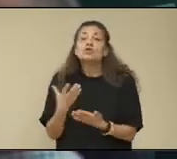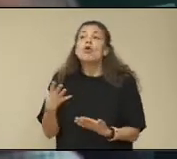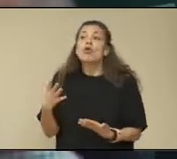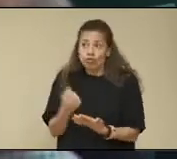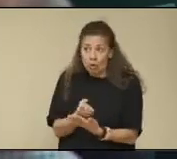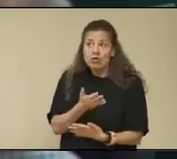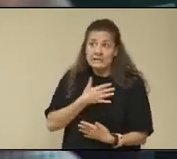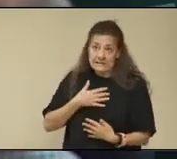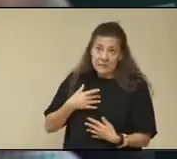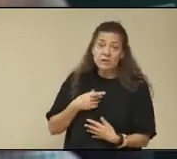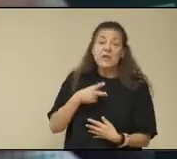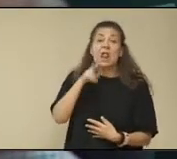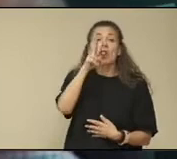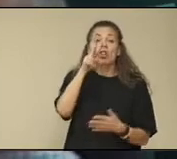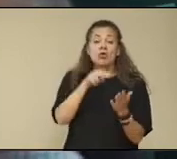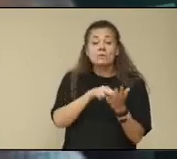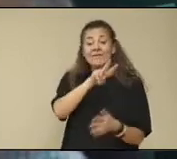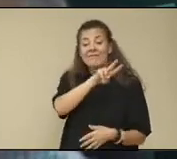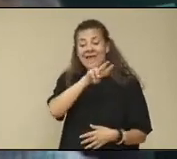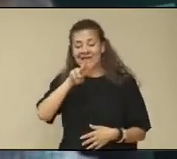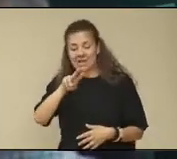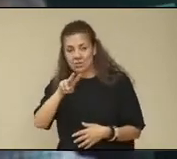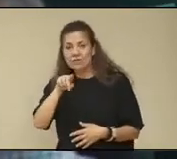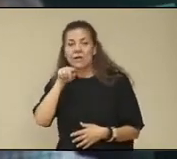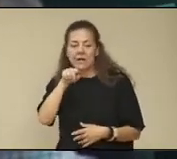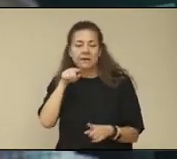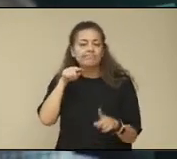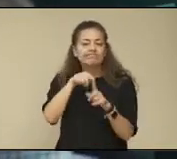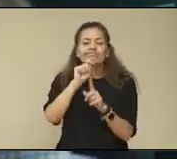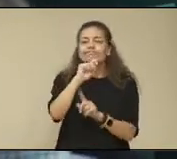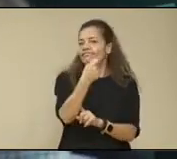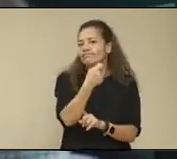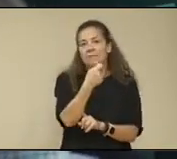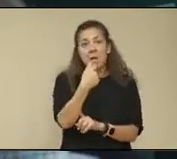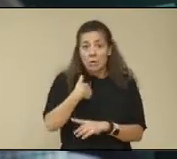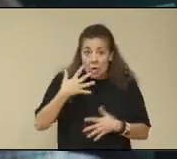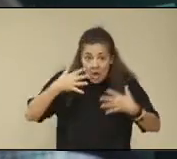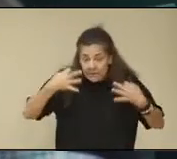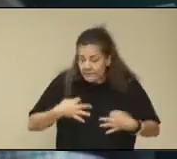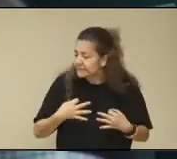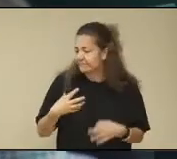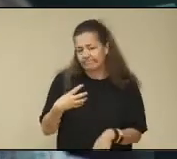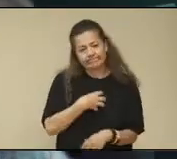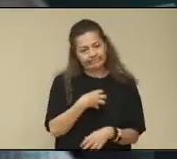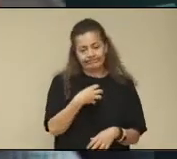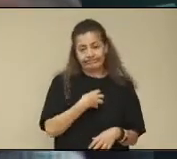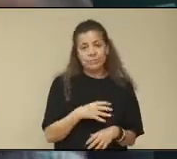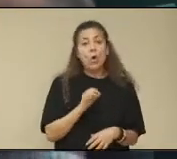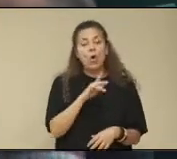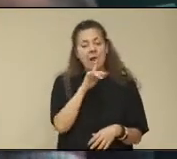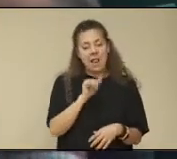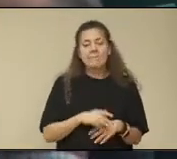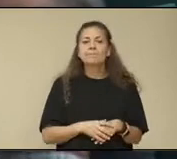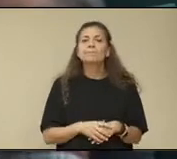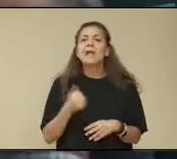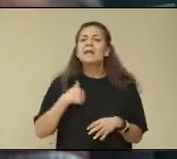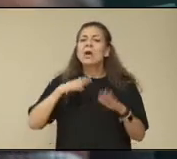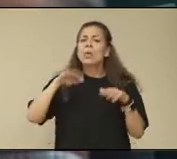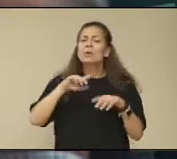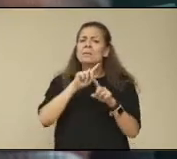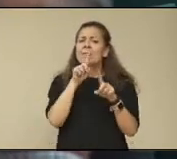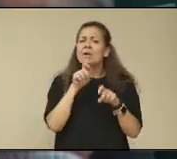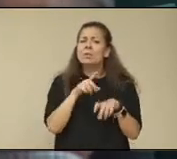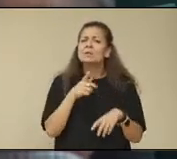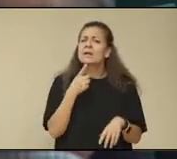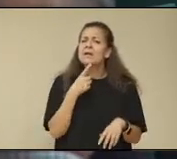el 2022 poder llegar a ese punto, pero no lo puedo asegurar, ojalá. Y la última pregunta que tengo